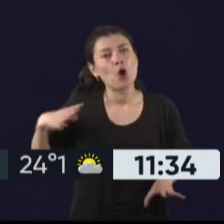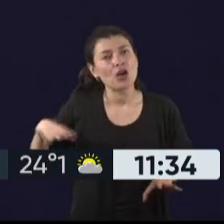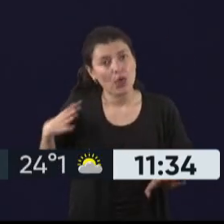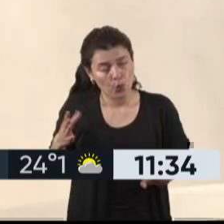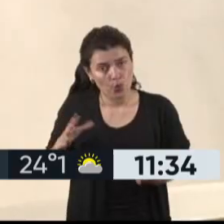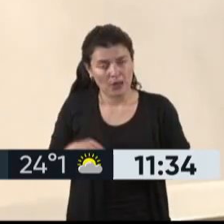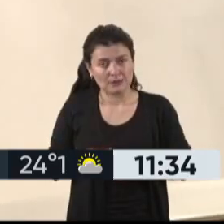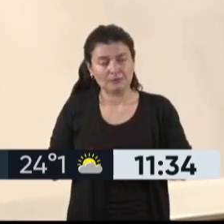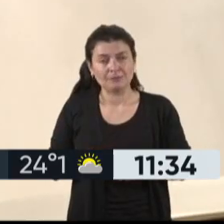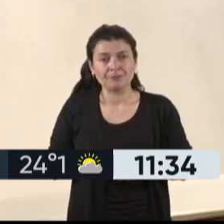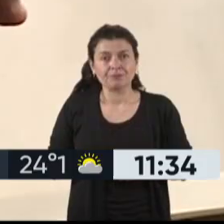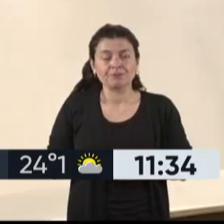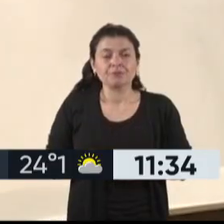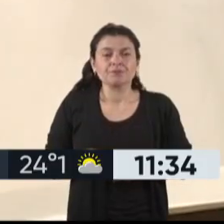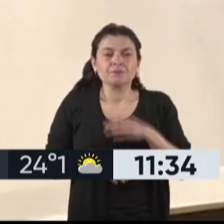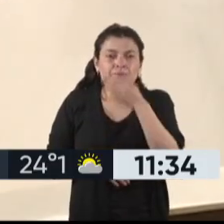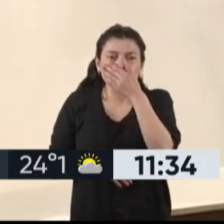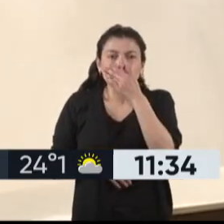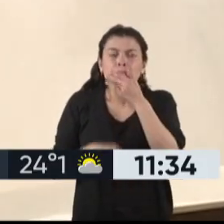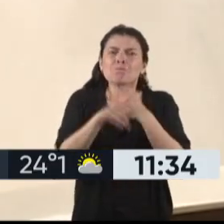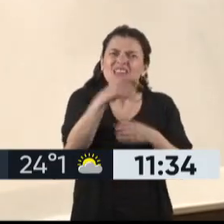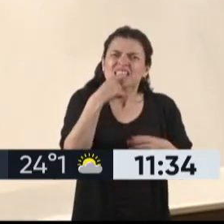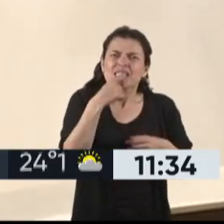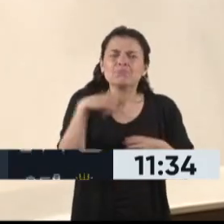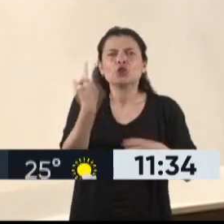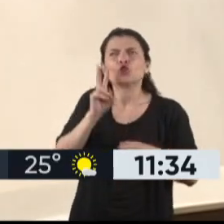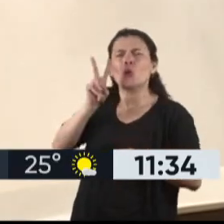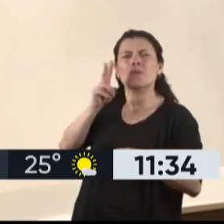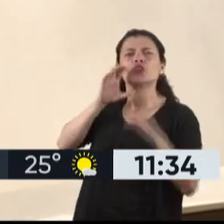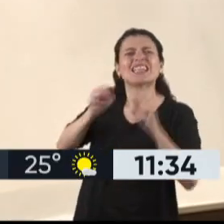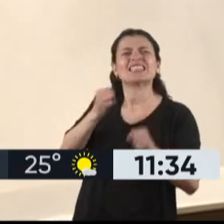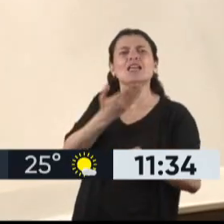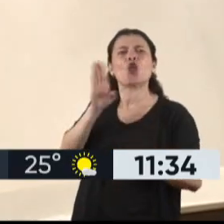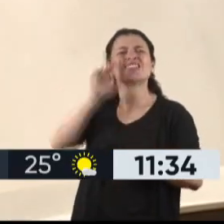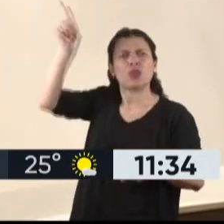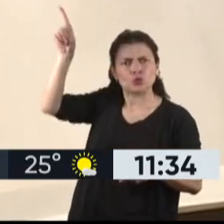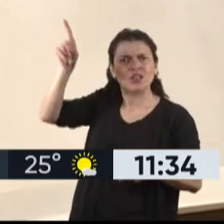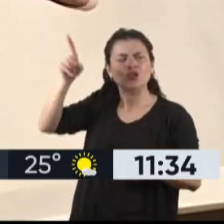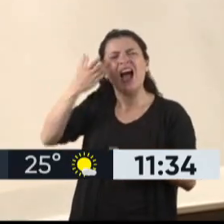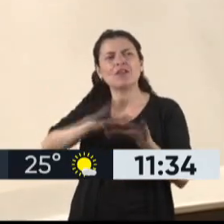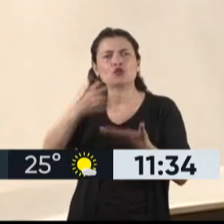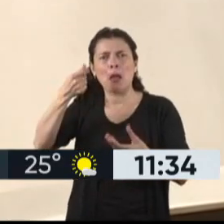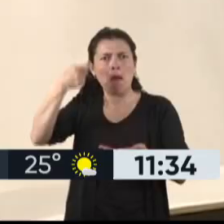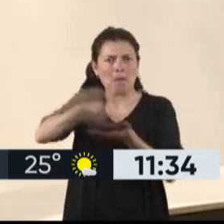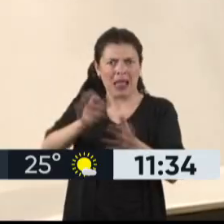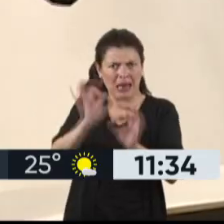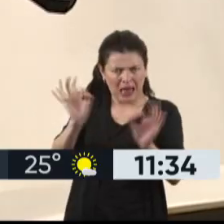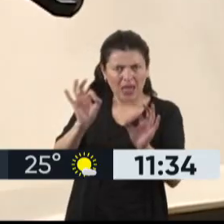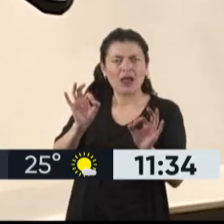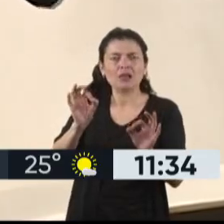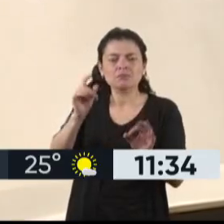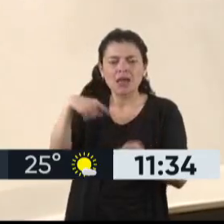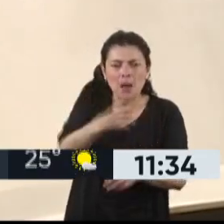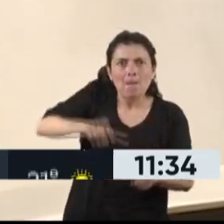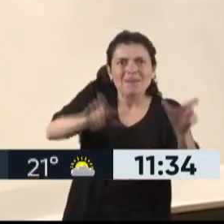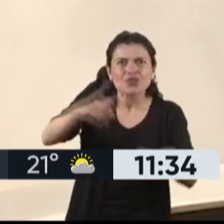te la sintetizo en una. Hay que preocuparse por lo que dijo Bessent, nosotros, ciudadano común, de que no hay plata y hay un swap, porque la gente un swap tampoco